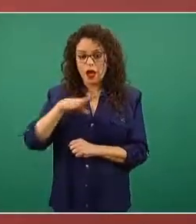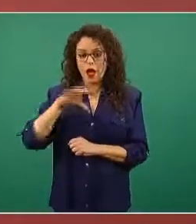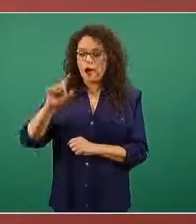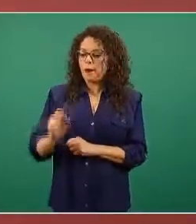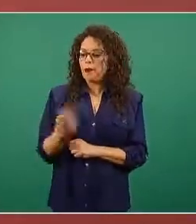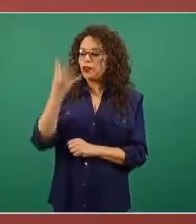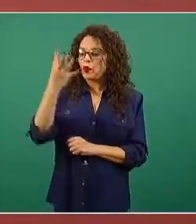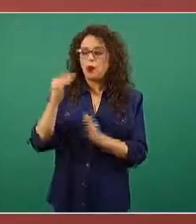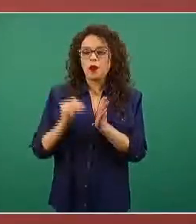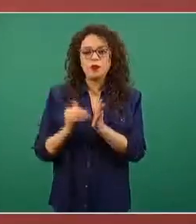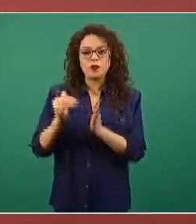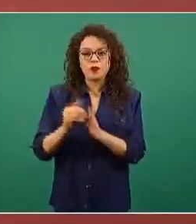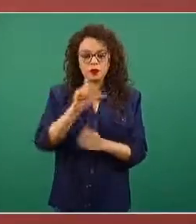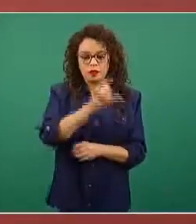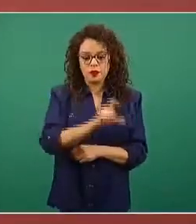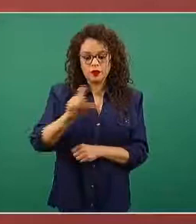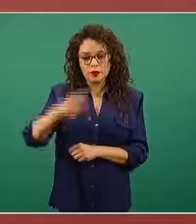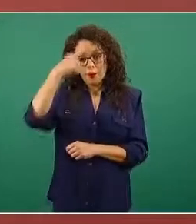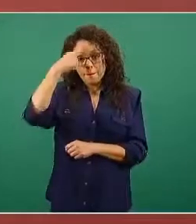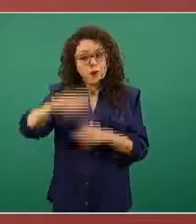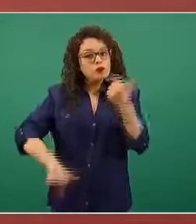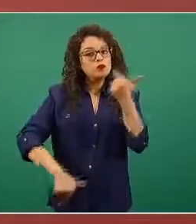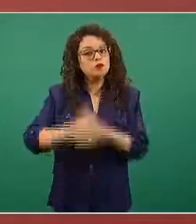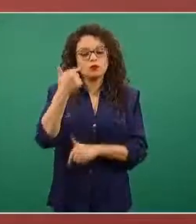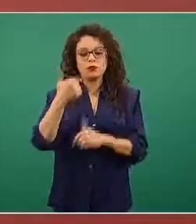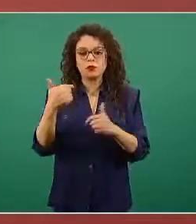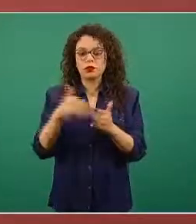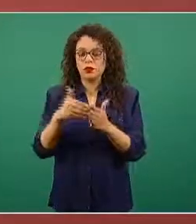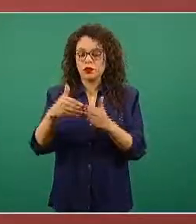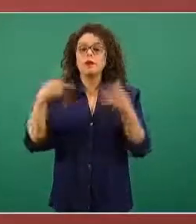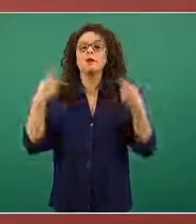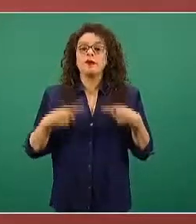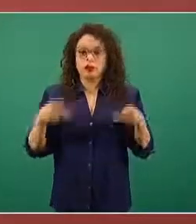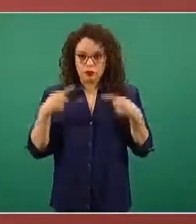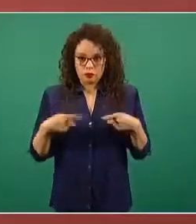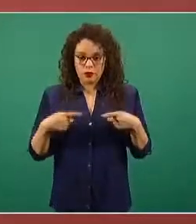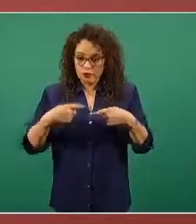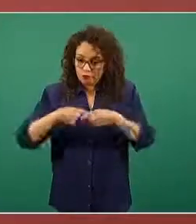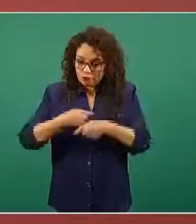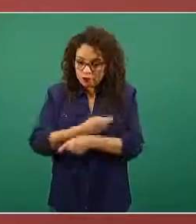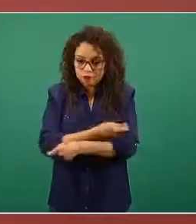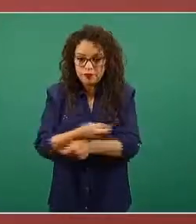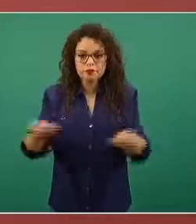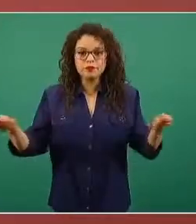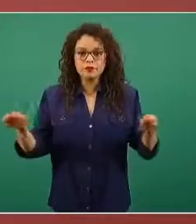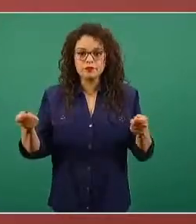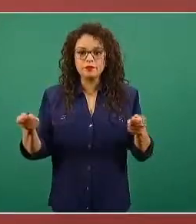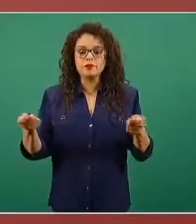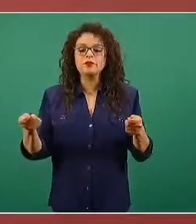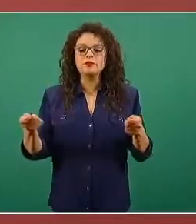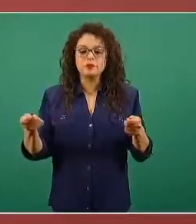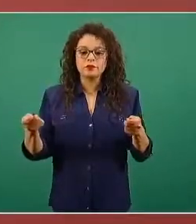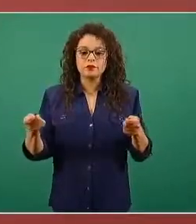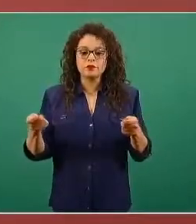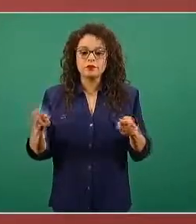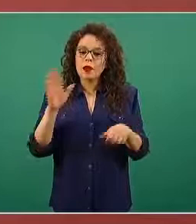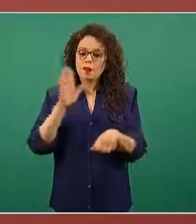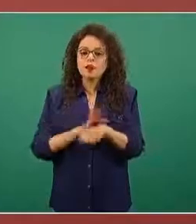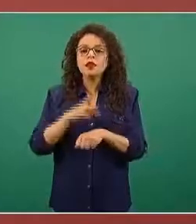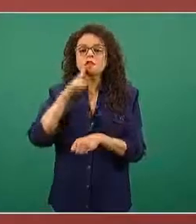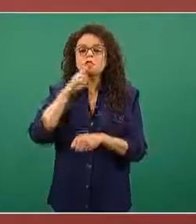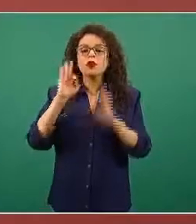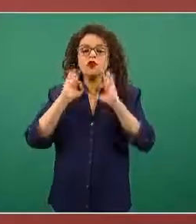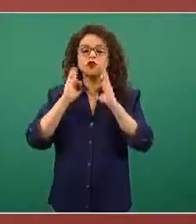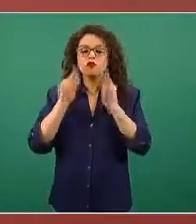millones de dosis para 12 millones de personas y que éstas se distribuirán de la manera más conveniente posible en los